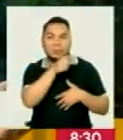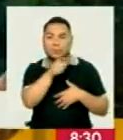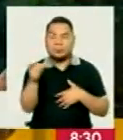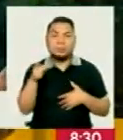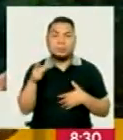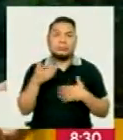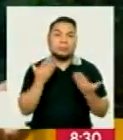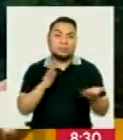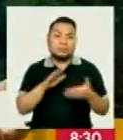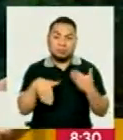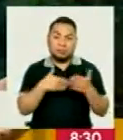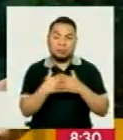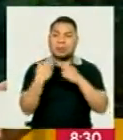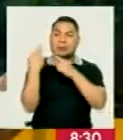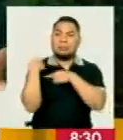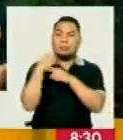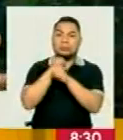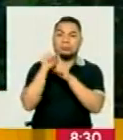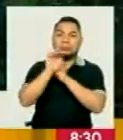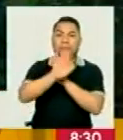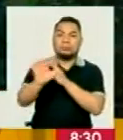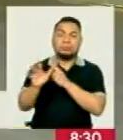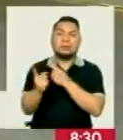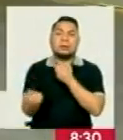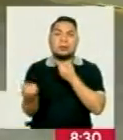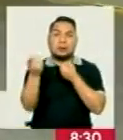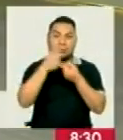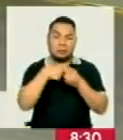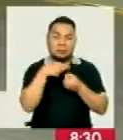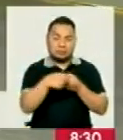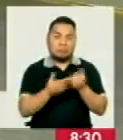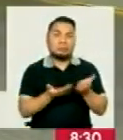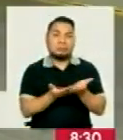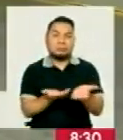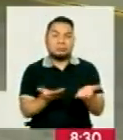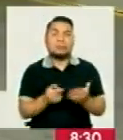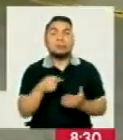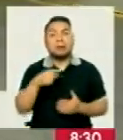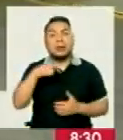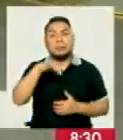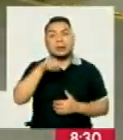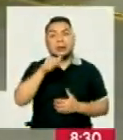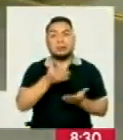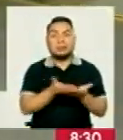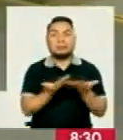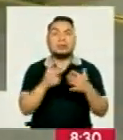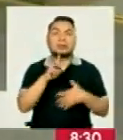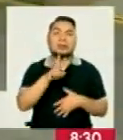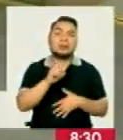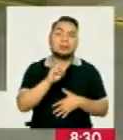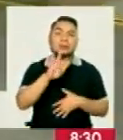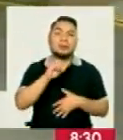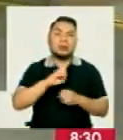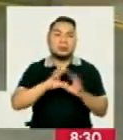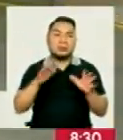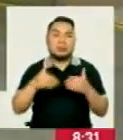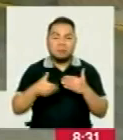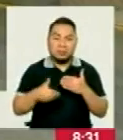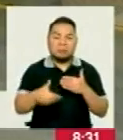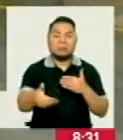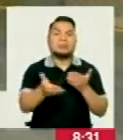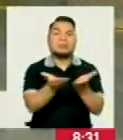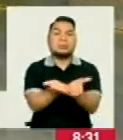de sus políticas de responsabilidad social se sumen a estos emprendimientos. Entiendo que un PIAS toma más o menos 30, 40 días durante toda su